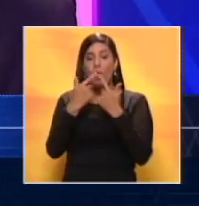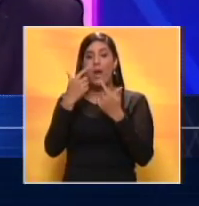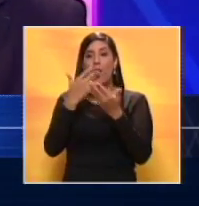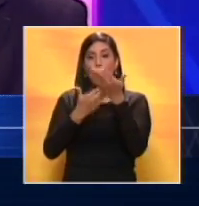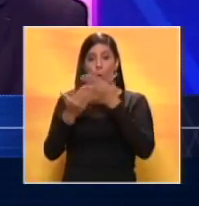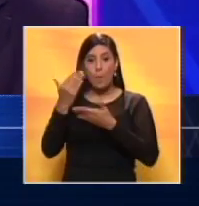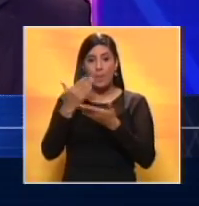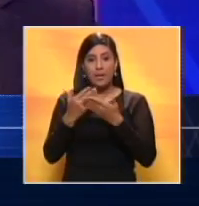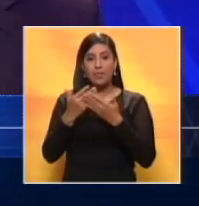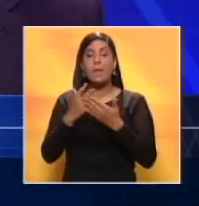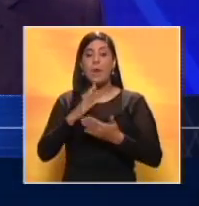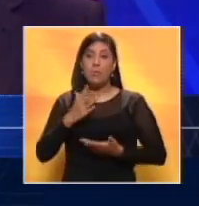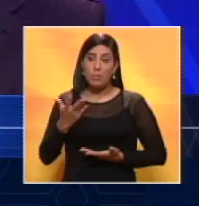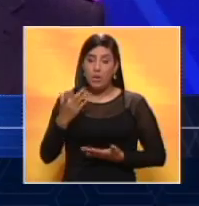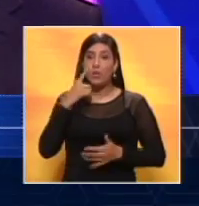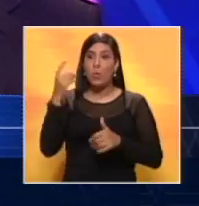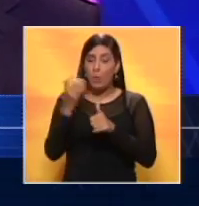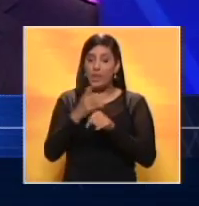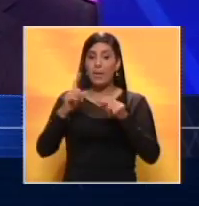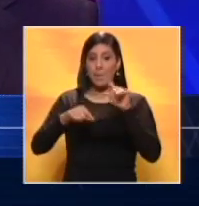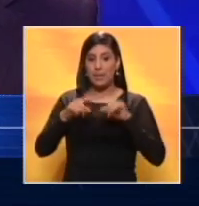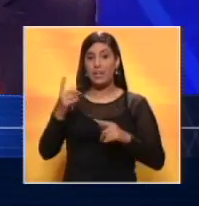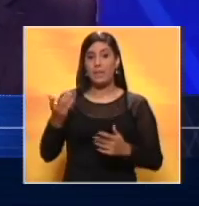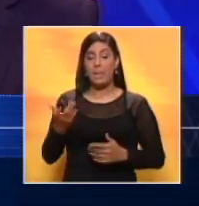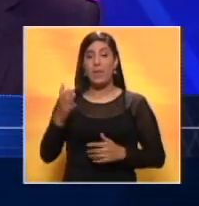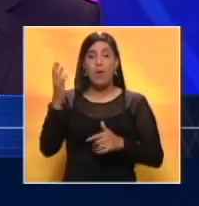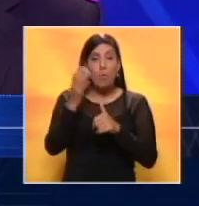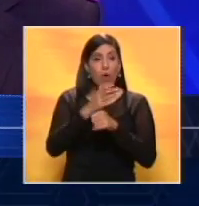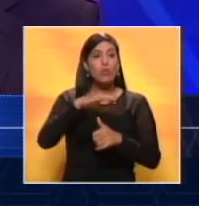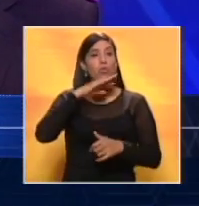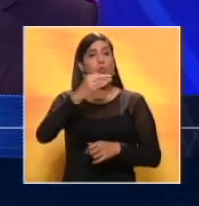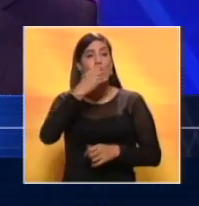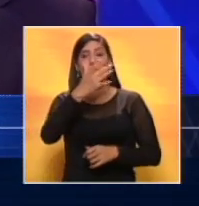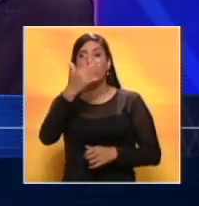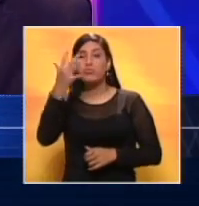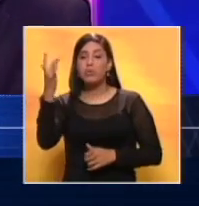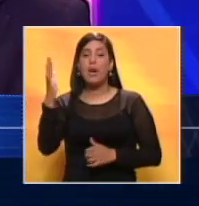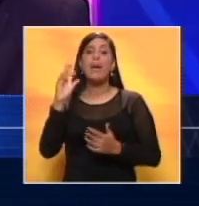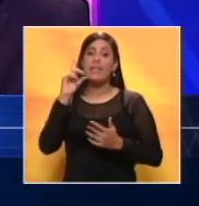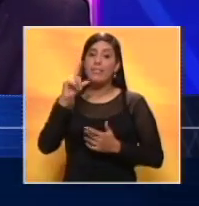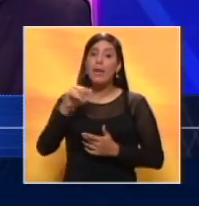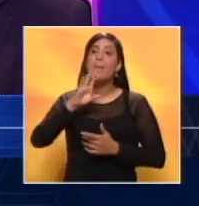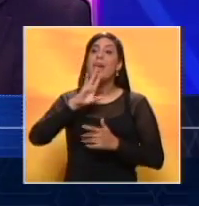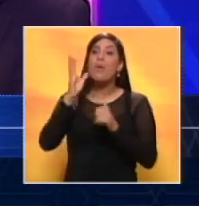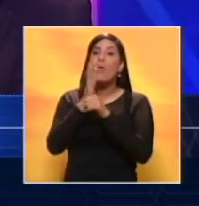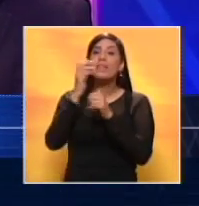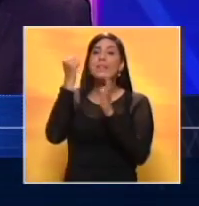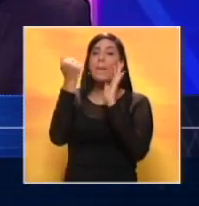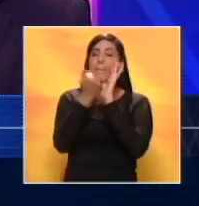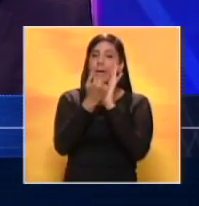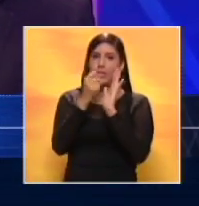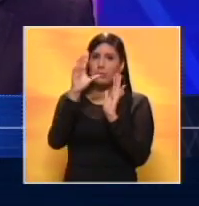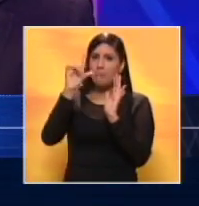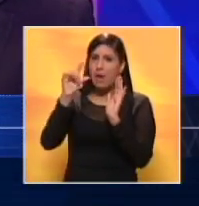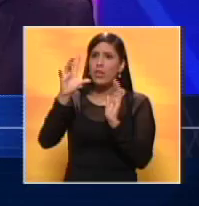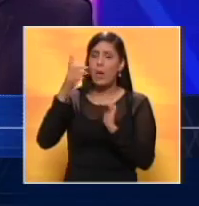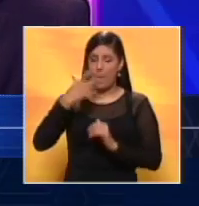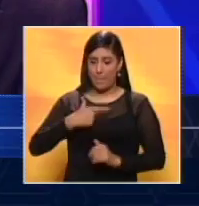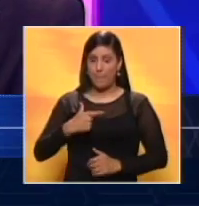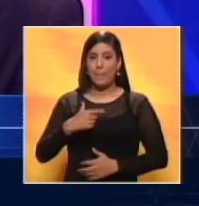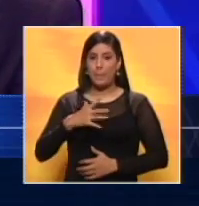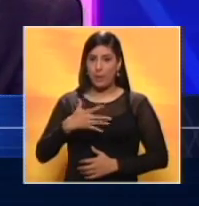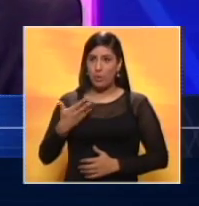a un comercio, bueno, consiga productos, consiga abastecimiento y que también consiga precios que permita al